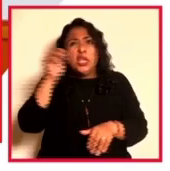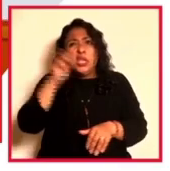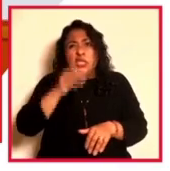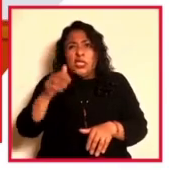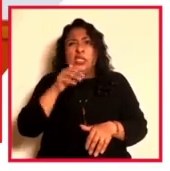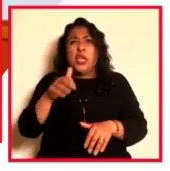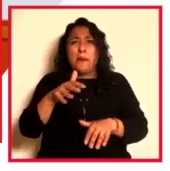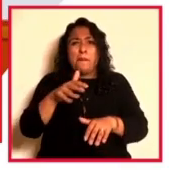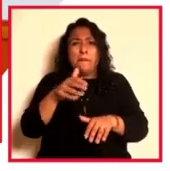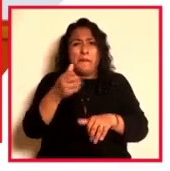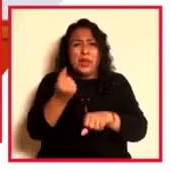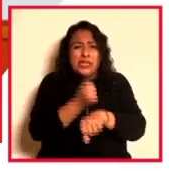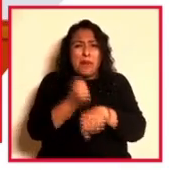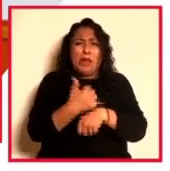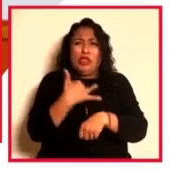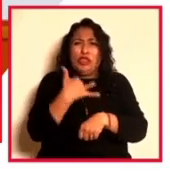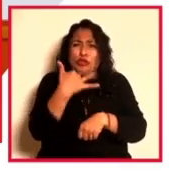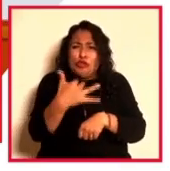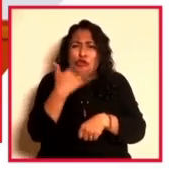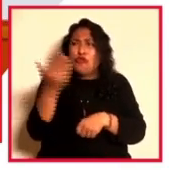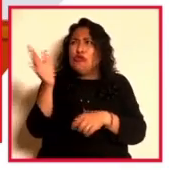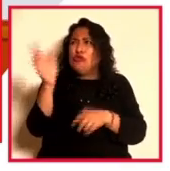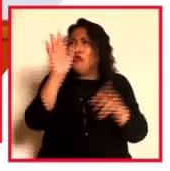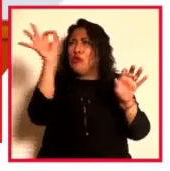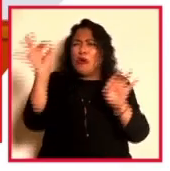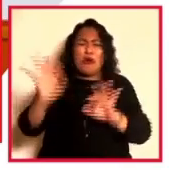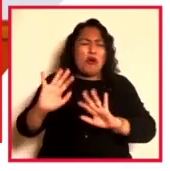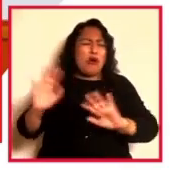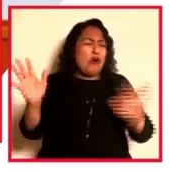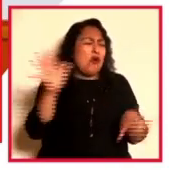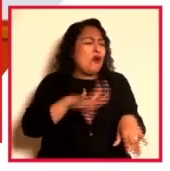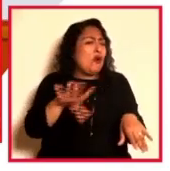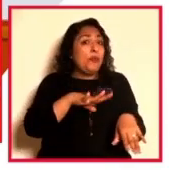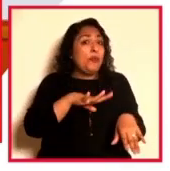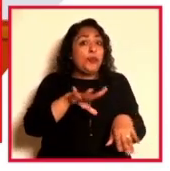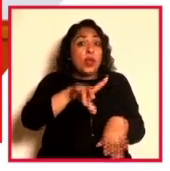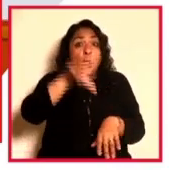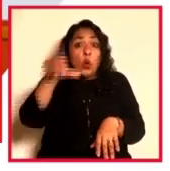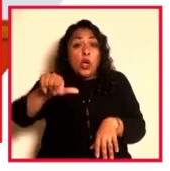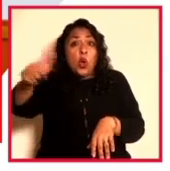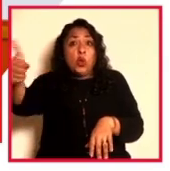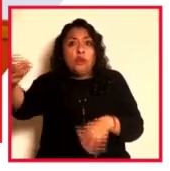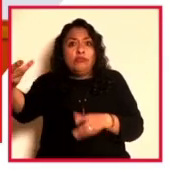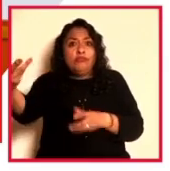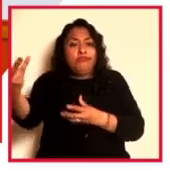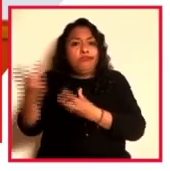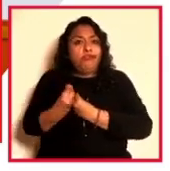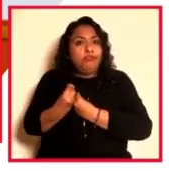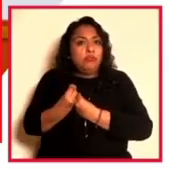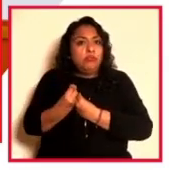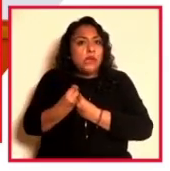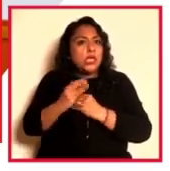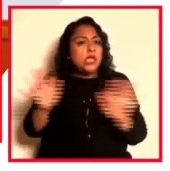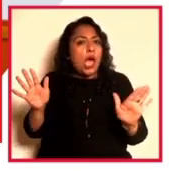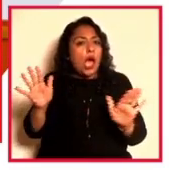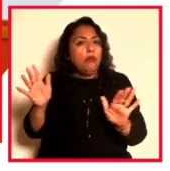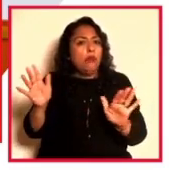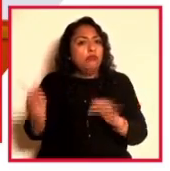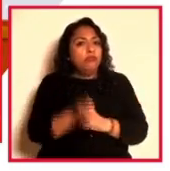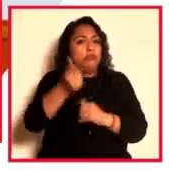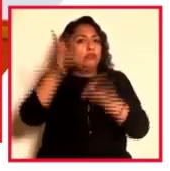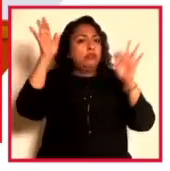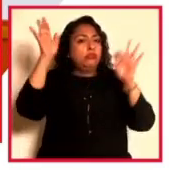zapatos y hay moscos y demás pero luego llegaron otros que no se han separado de mí nunca sabes Laura